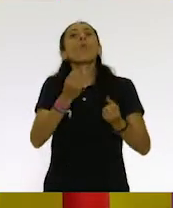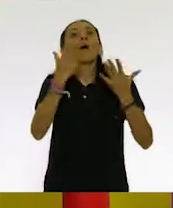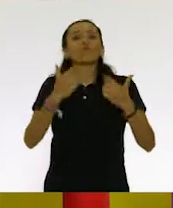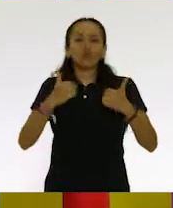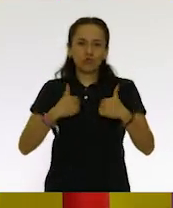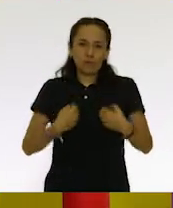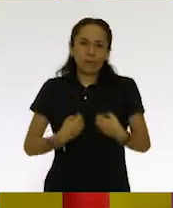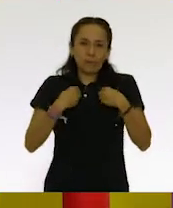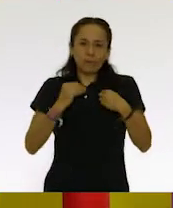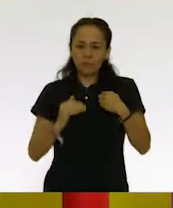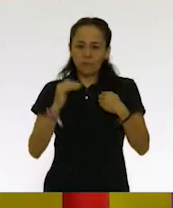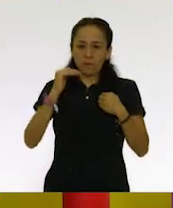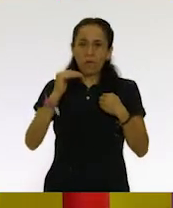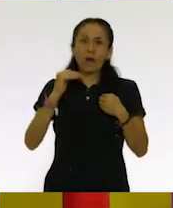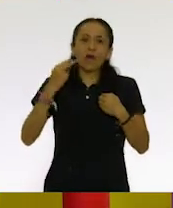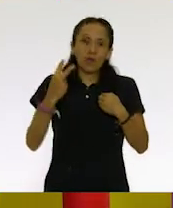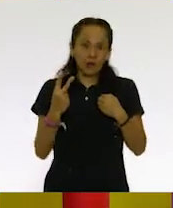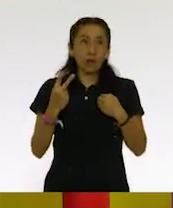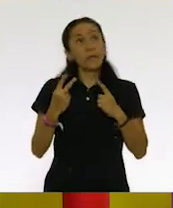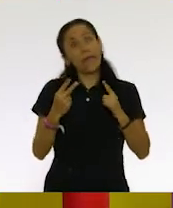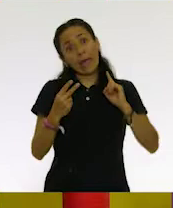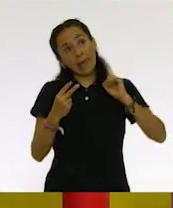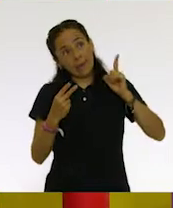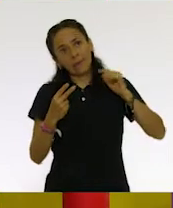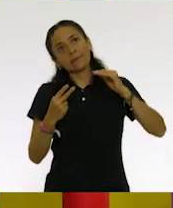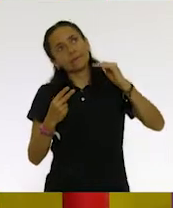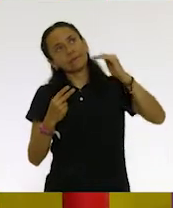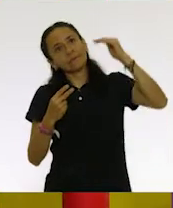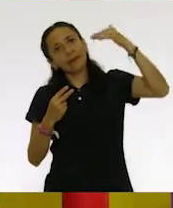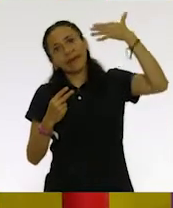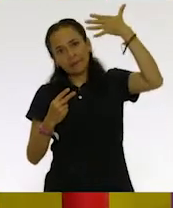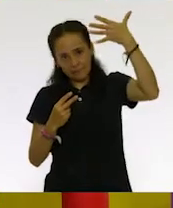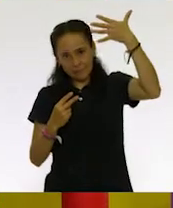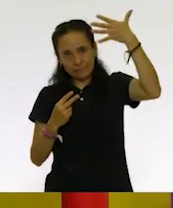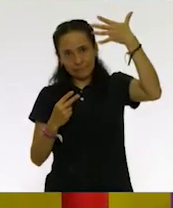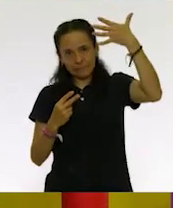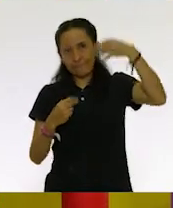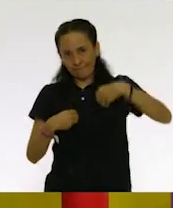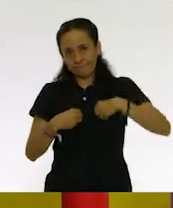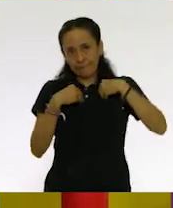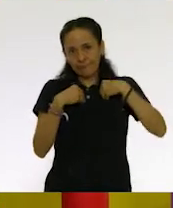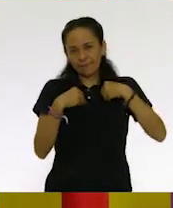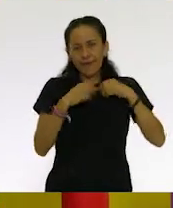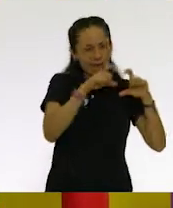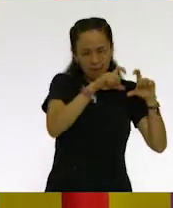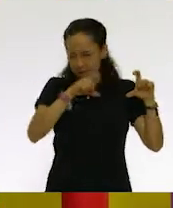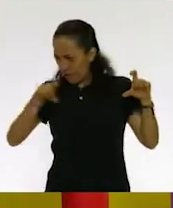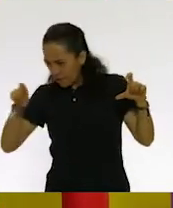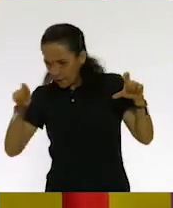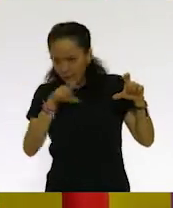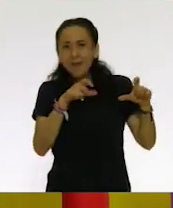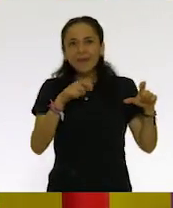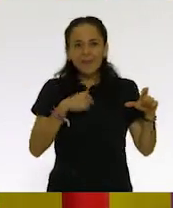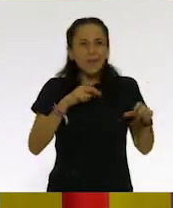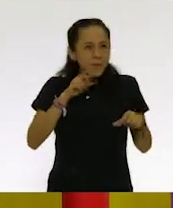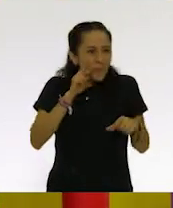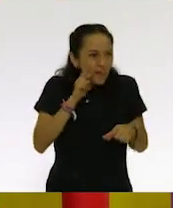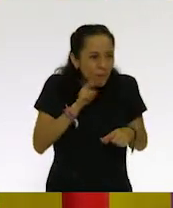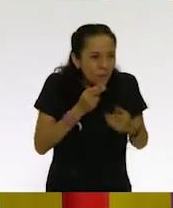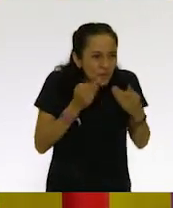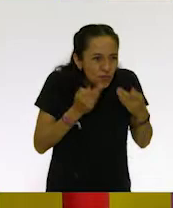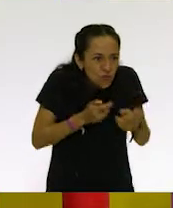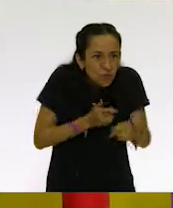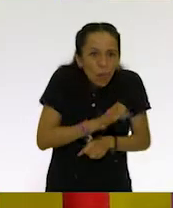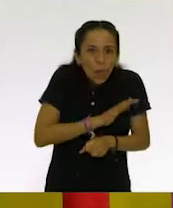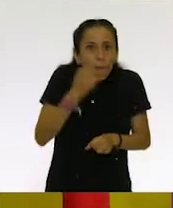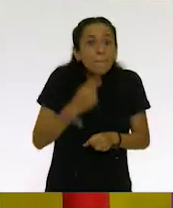él en el 5. En la banda numérica podemos ver cuánto falta para llegar del 2 al 5. ¿Vamos a